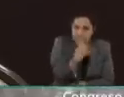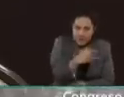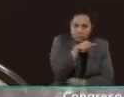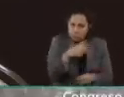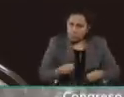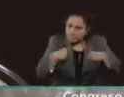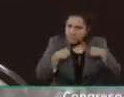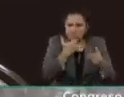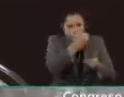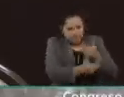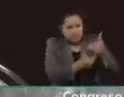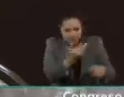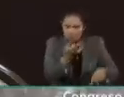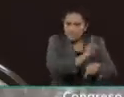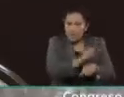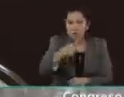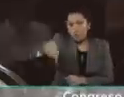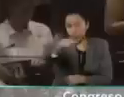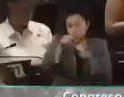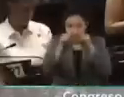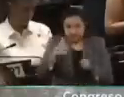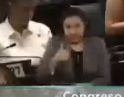Muchas gracias por su atención.